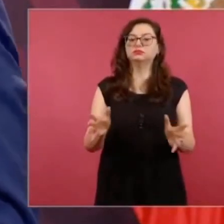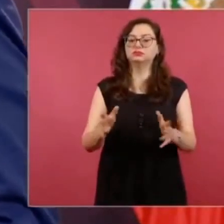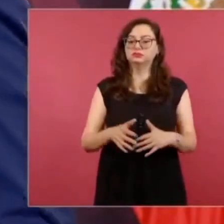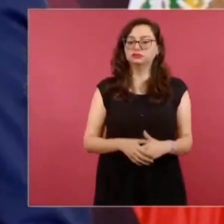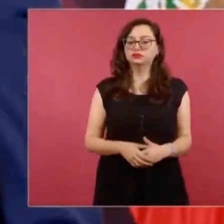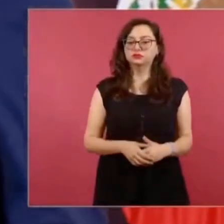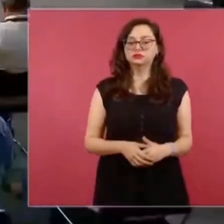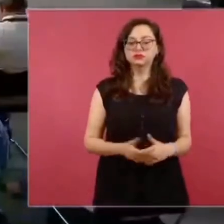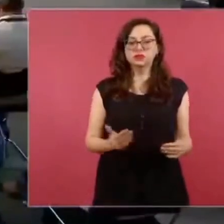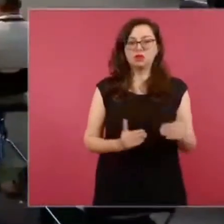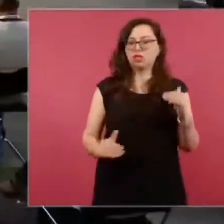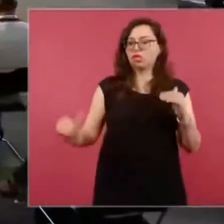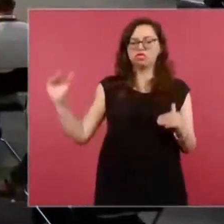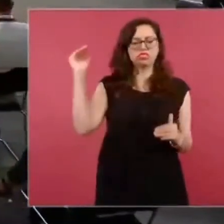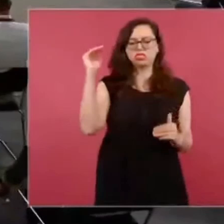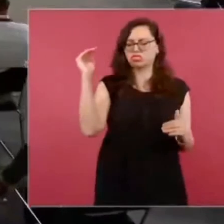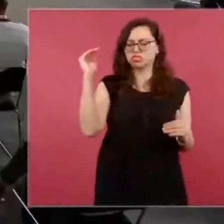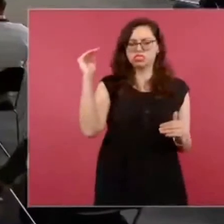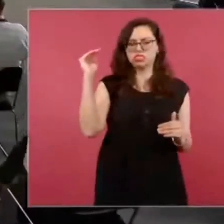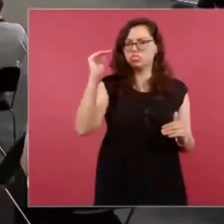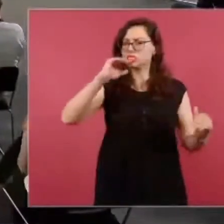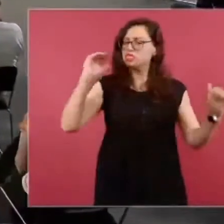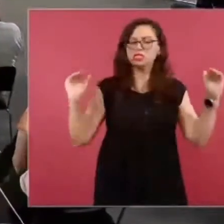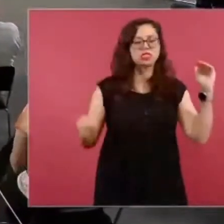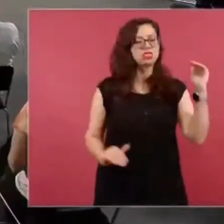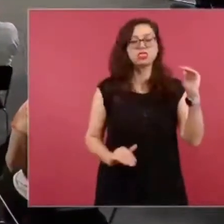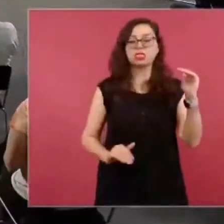no somos más, pero tampoco somos menos que nadie.